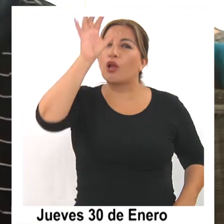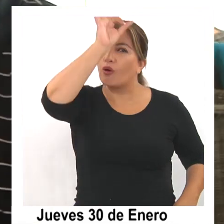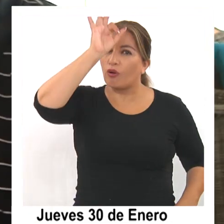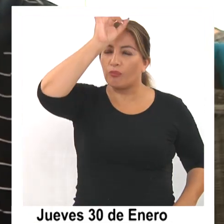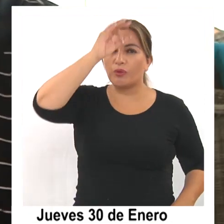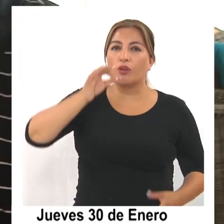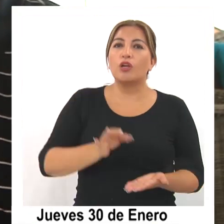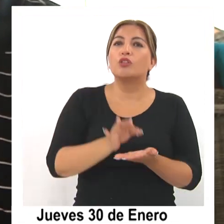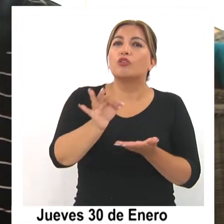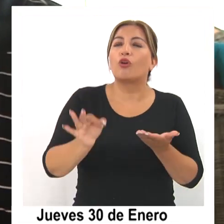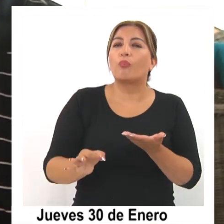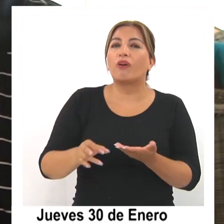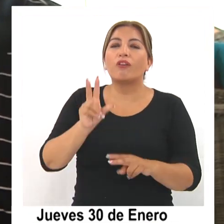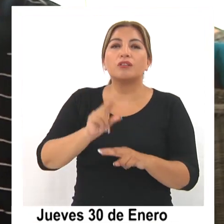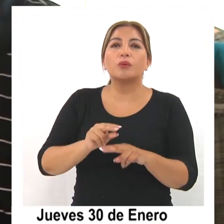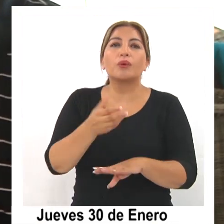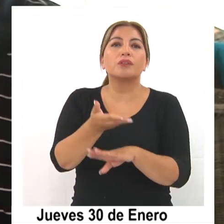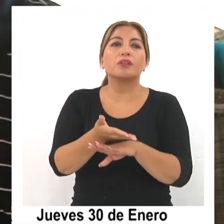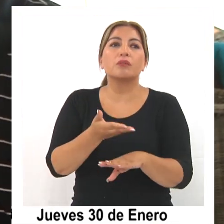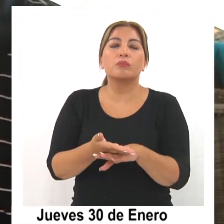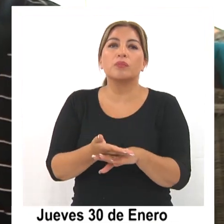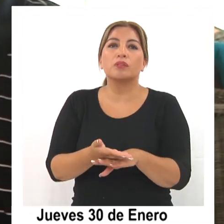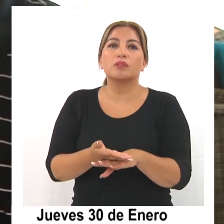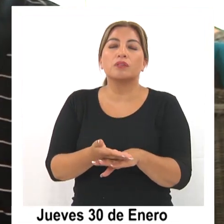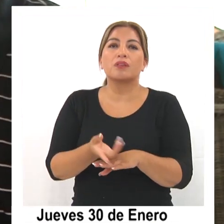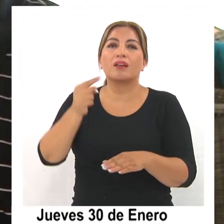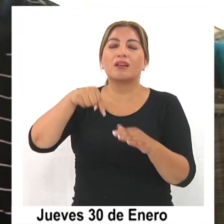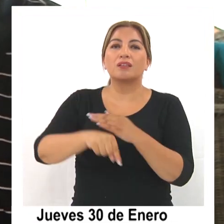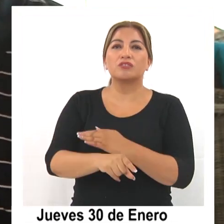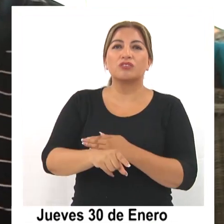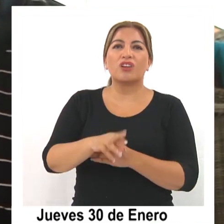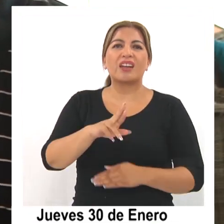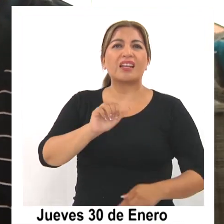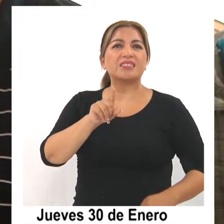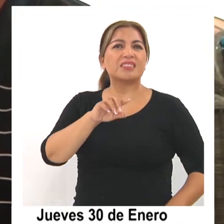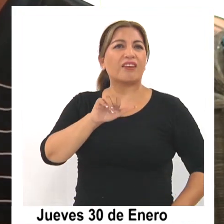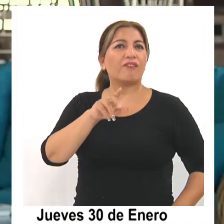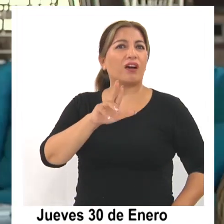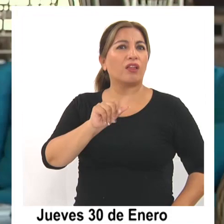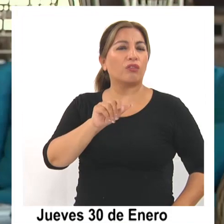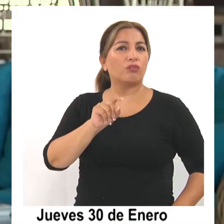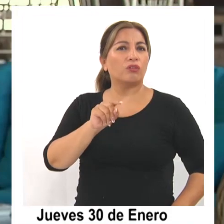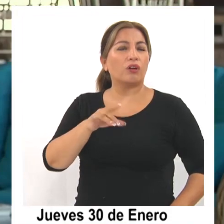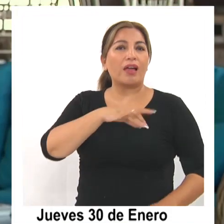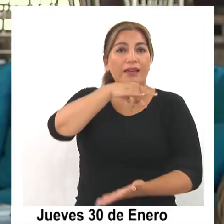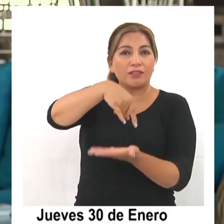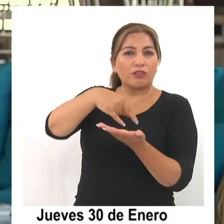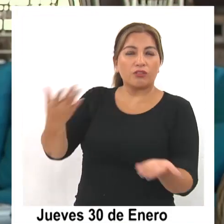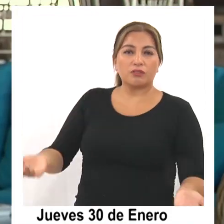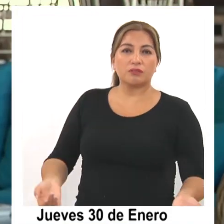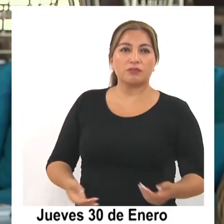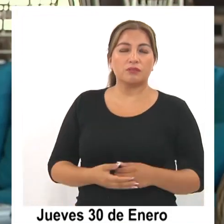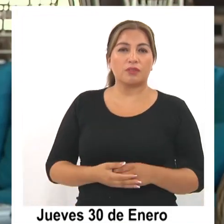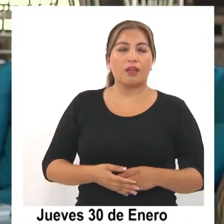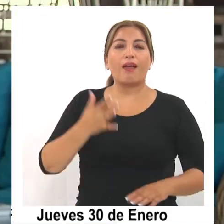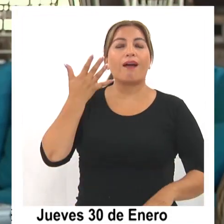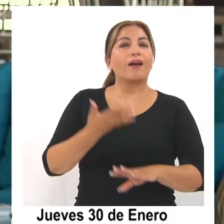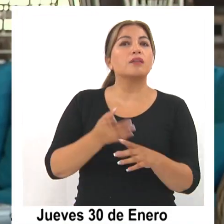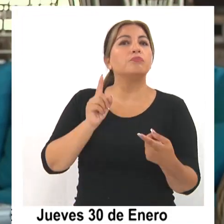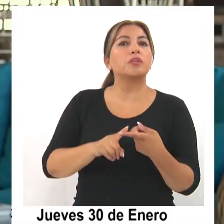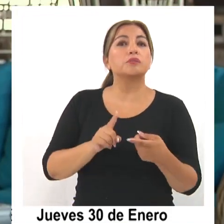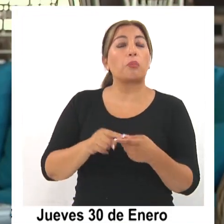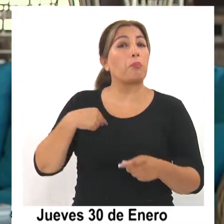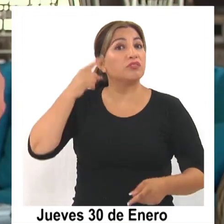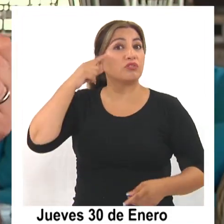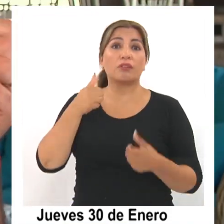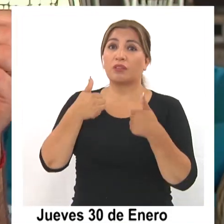de los pueblos originarios que están pidiendo escaños reservados en el Congreso? ¿Cómo lo ve eso? Que haya participación me